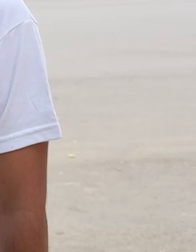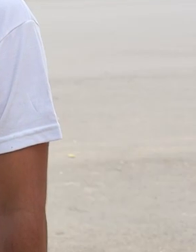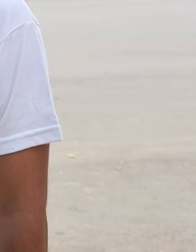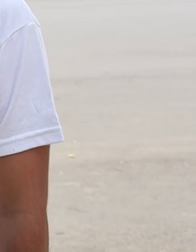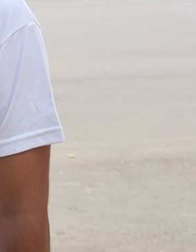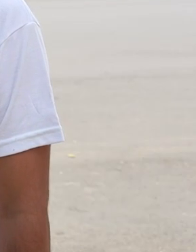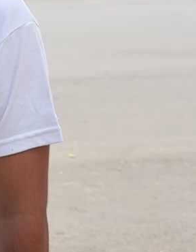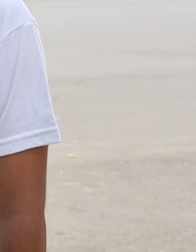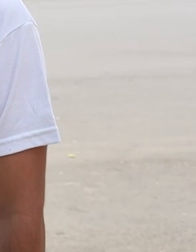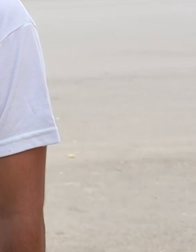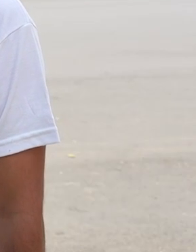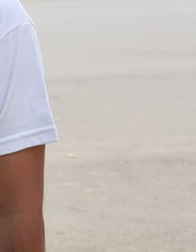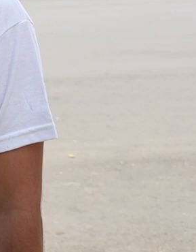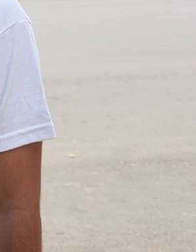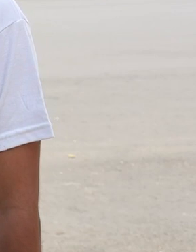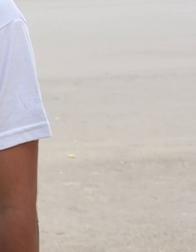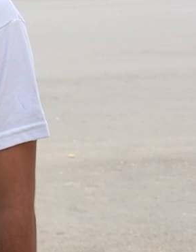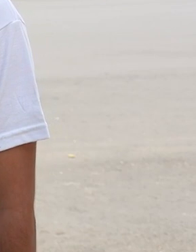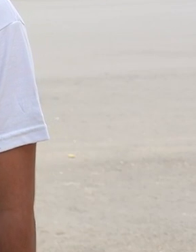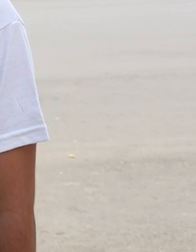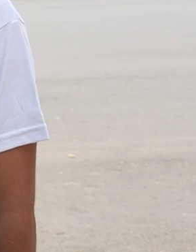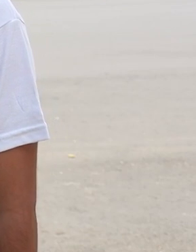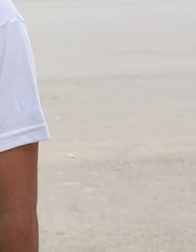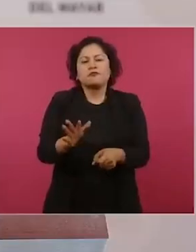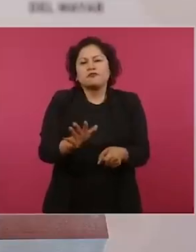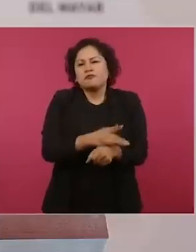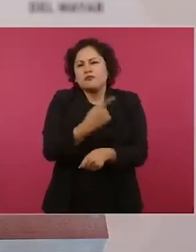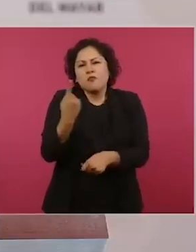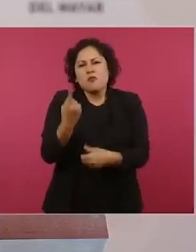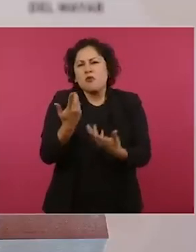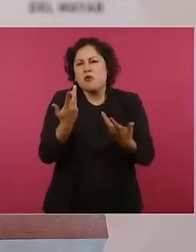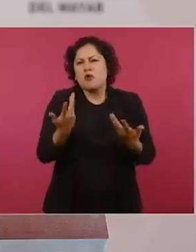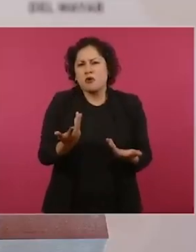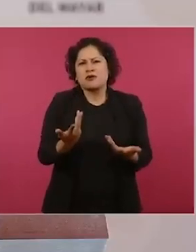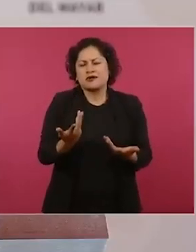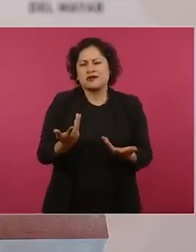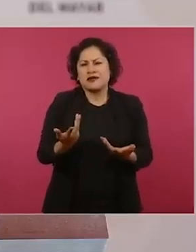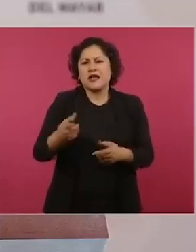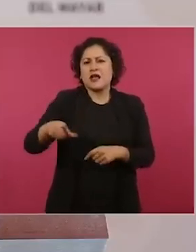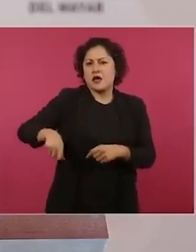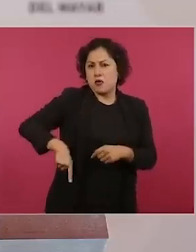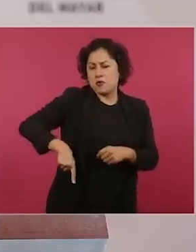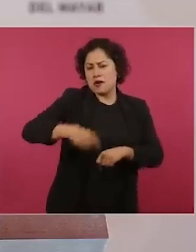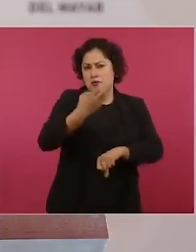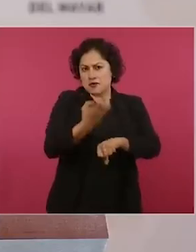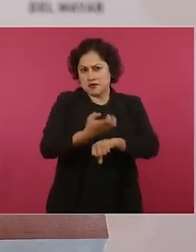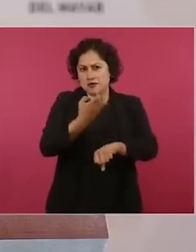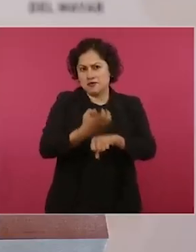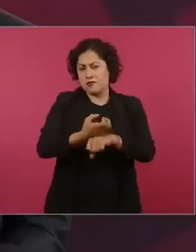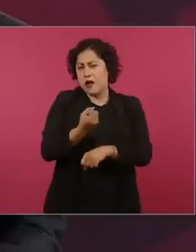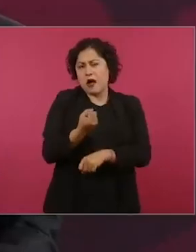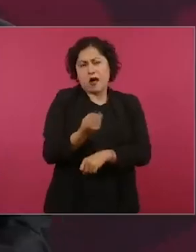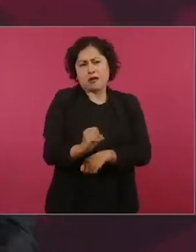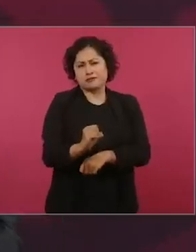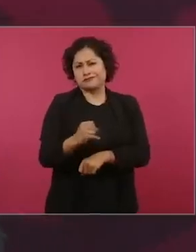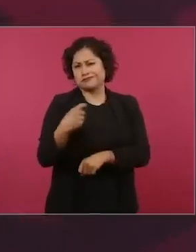lo que va a ocurrir después de que ganen, que es incumplir sus promesas. El actual gobierno de Andrés Manuel López Obrador ha anunciado programas de búsqueda que